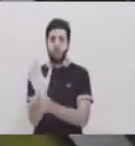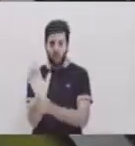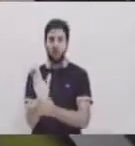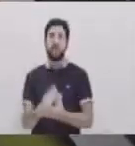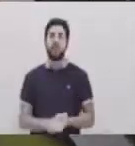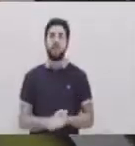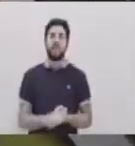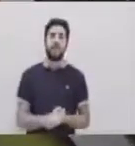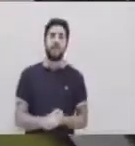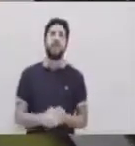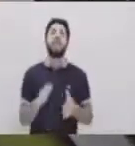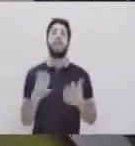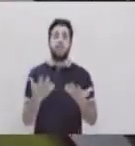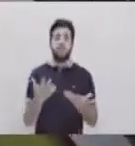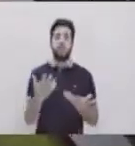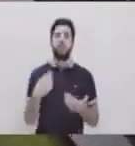y